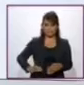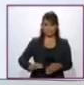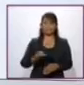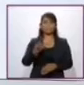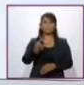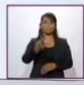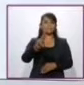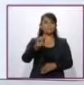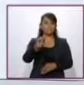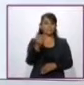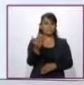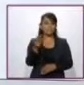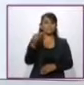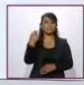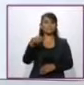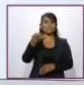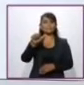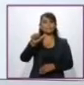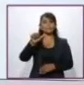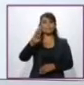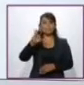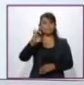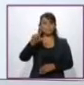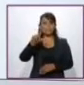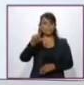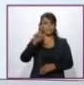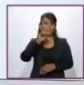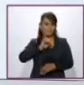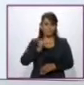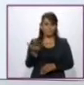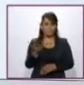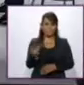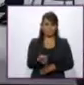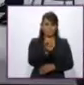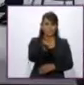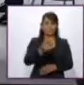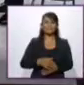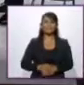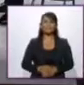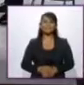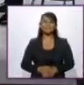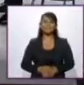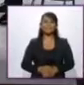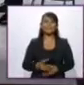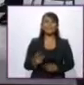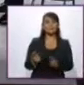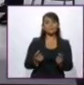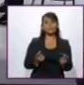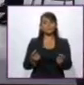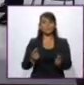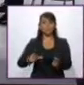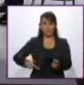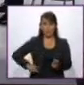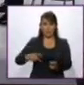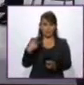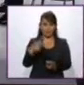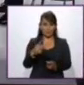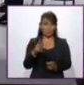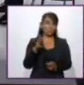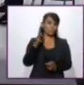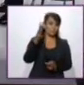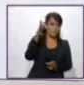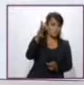Revolucionario Institucional, Abigail Arredondo Ramos. Abby, la pregunta es la siguiente. Si durante su ejercicio advierte algún acto